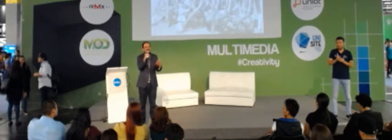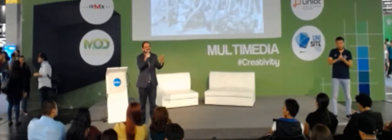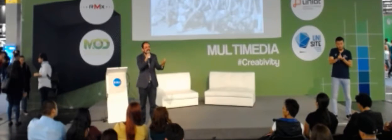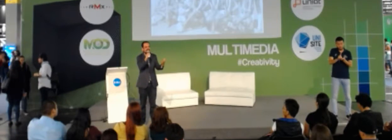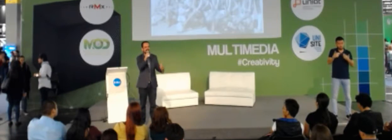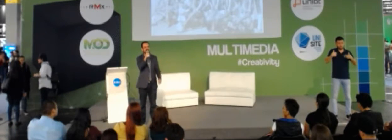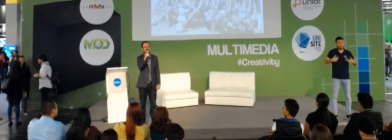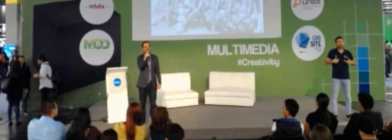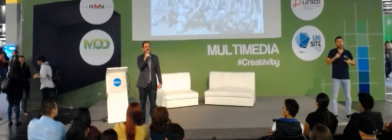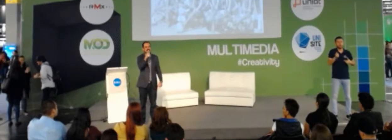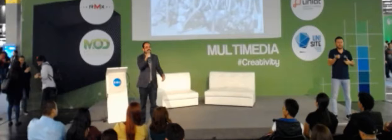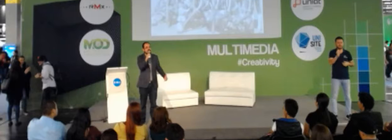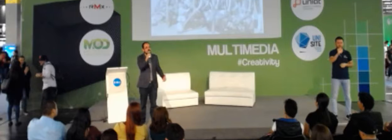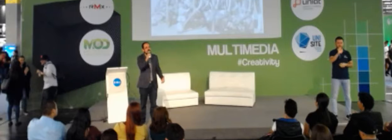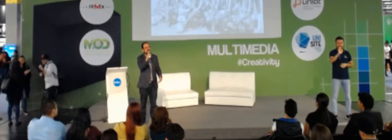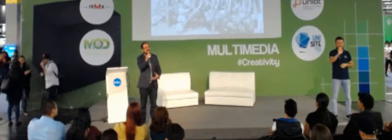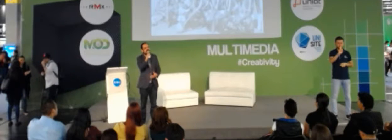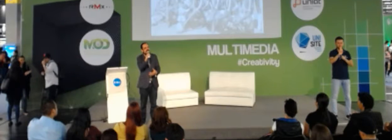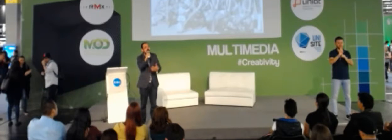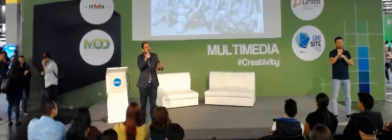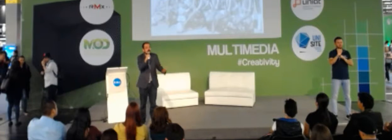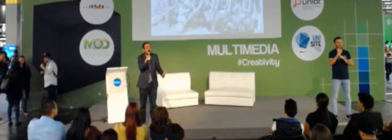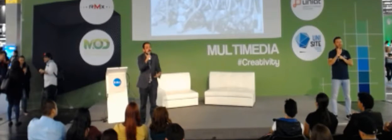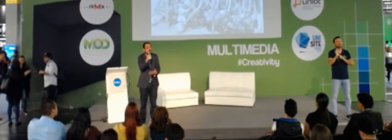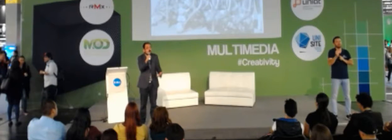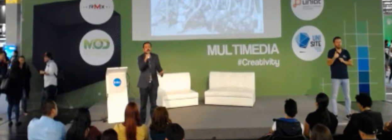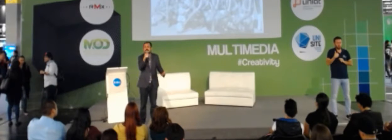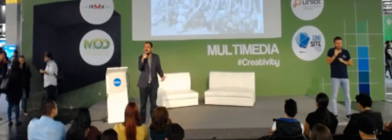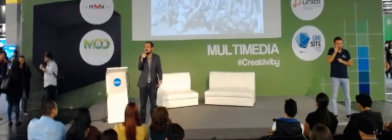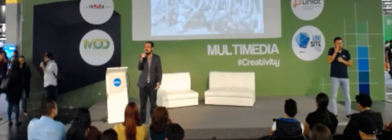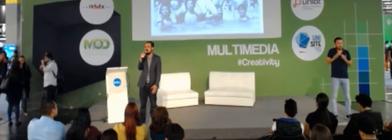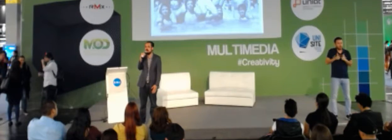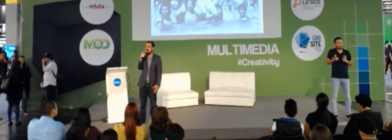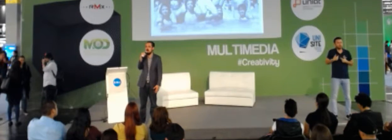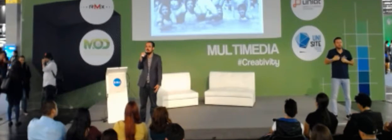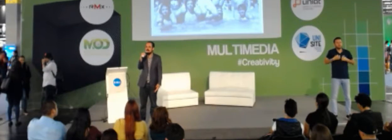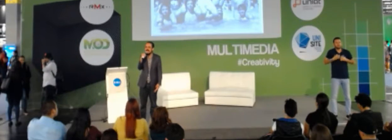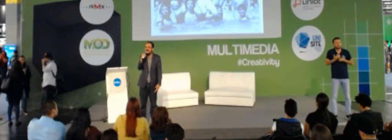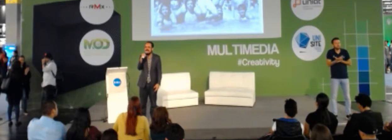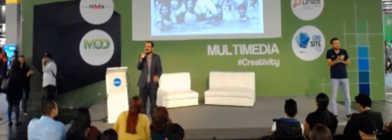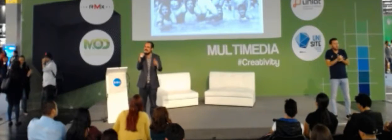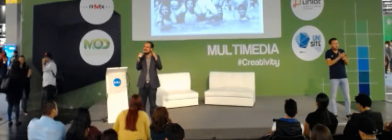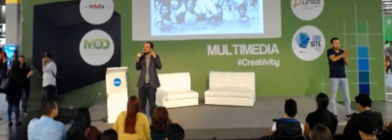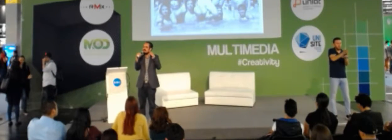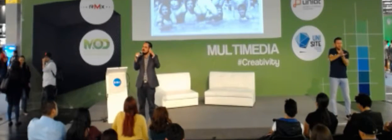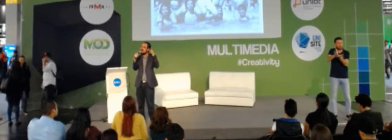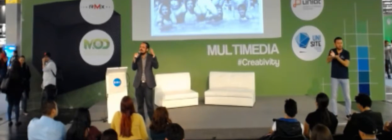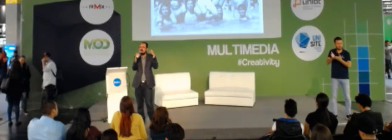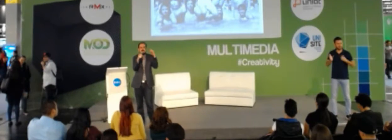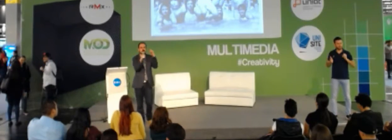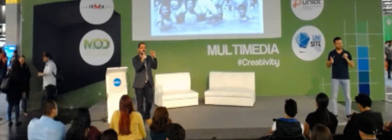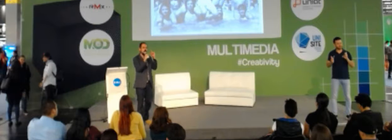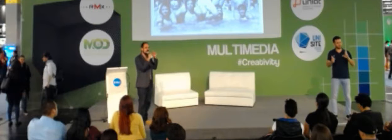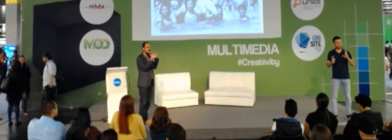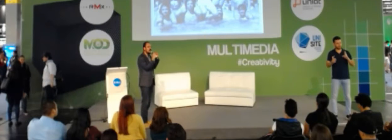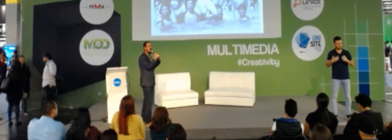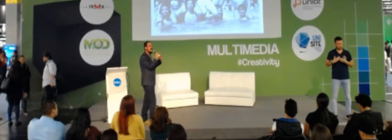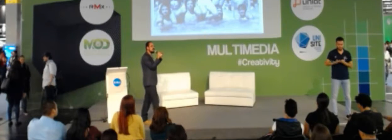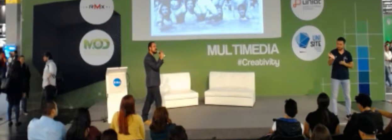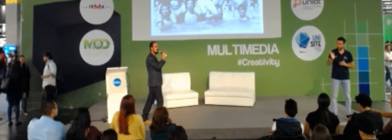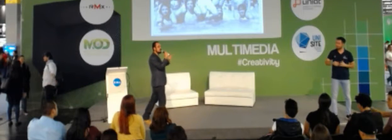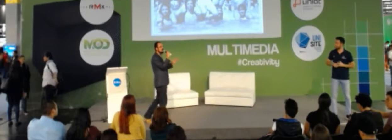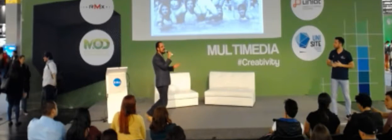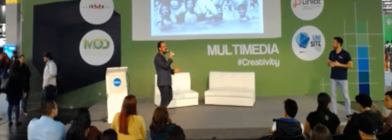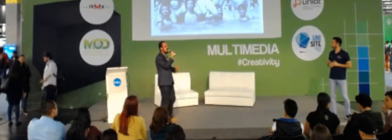el ser. Y a esta comunidad se le ha privado todo el tiempo. ¿Por qué? Imagínense, ponte a reflexionar un poquito en